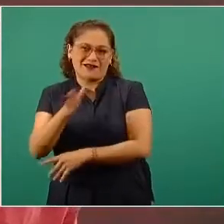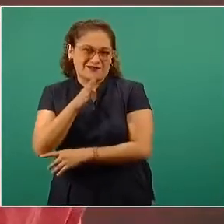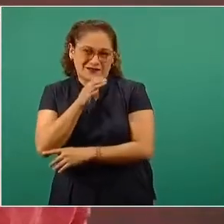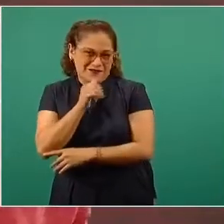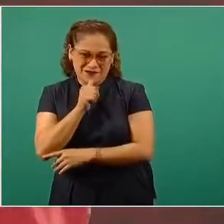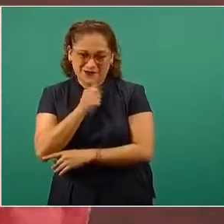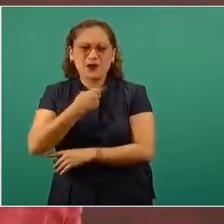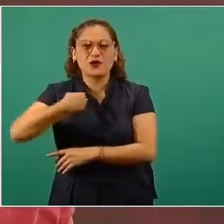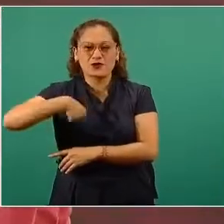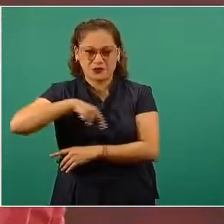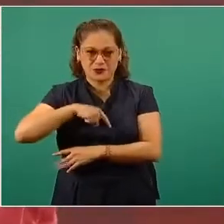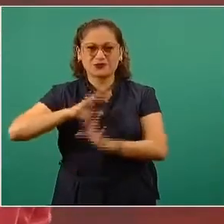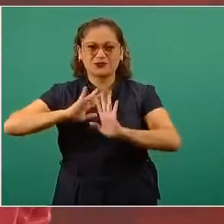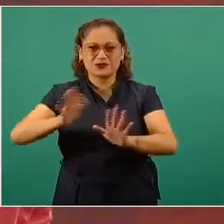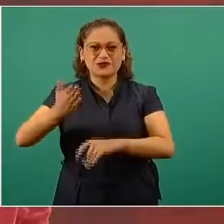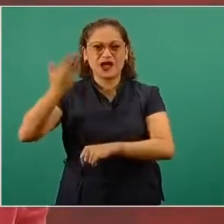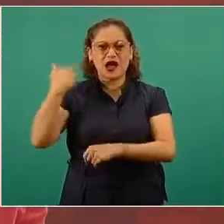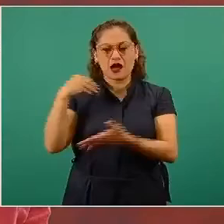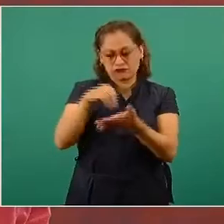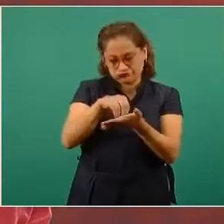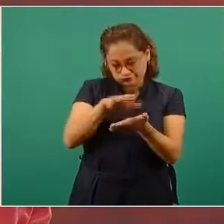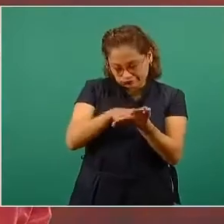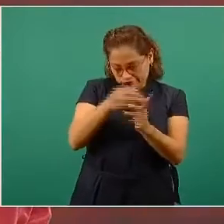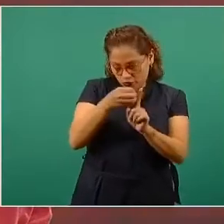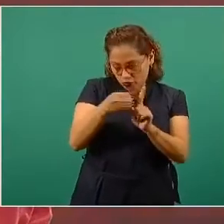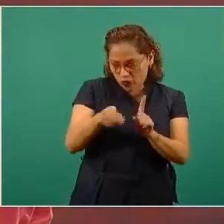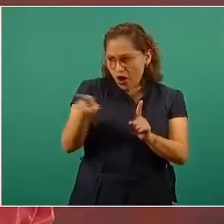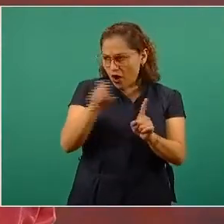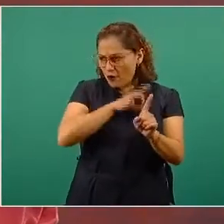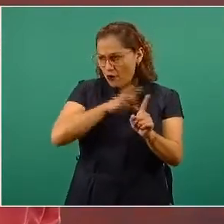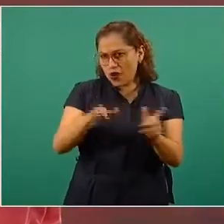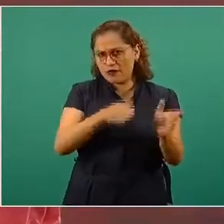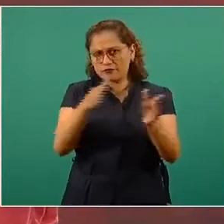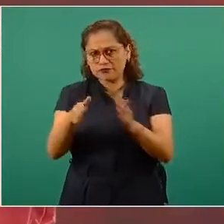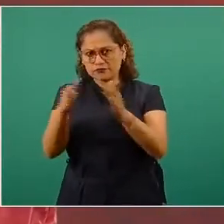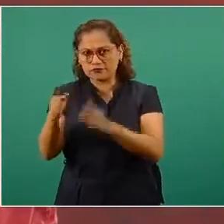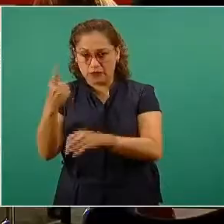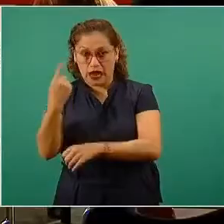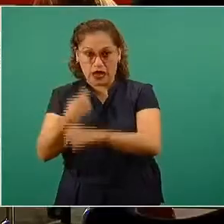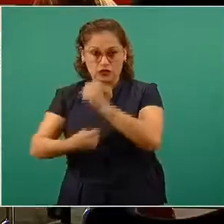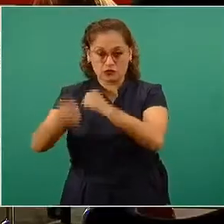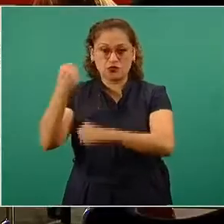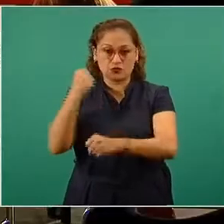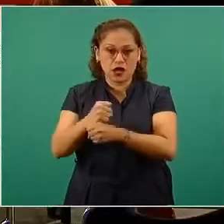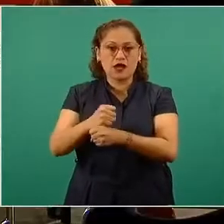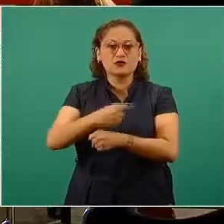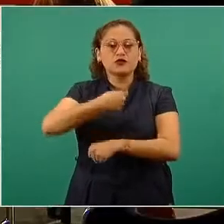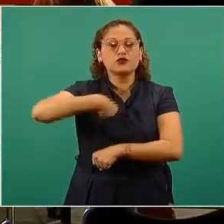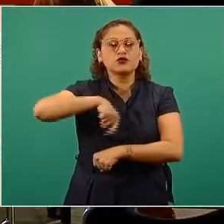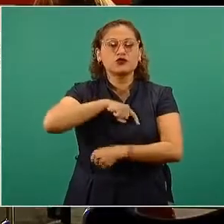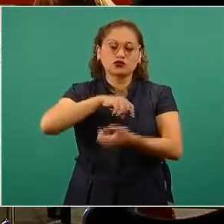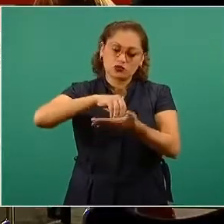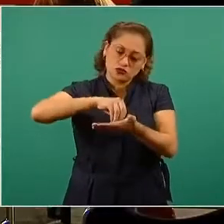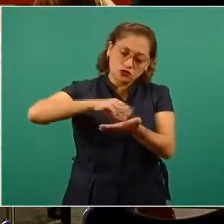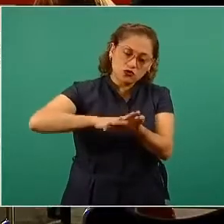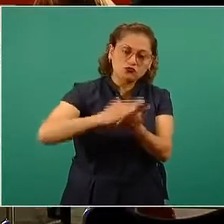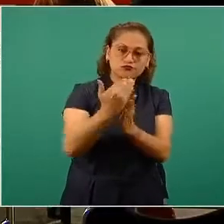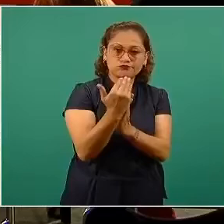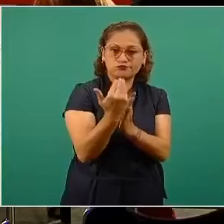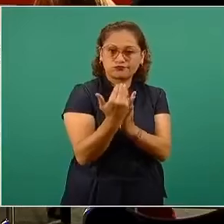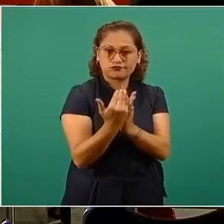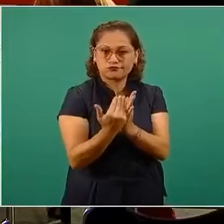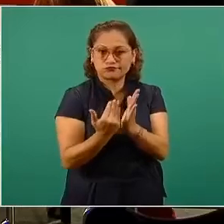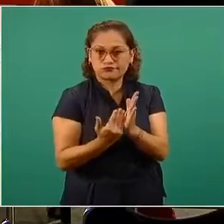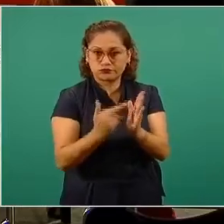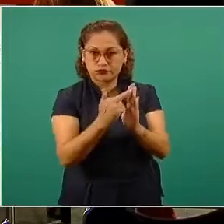en nuestra guía de continuidad de operaciones, que está desde el año pasado, establecimos criterios para la